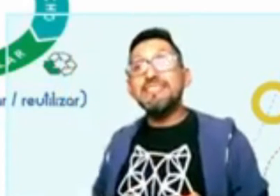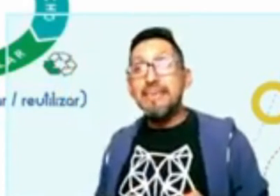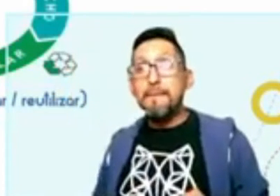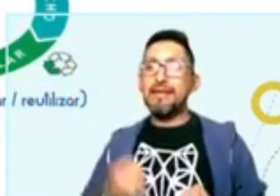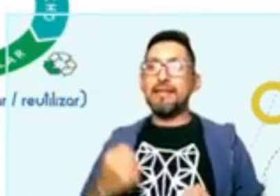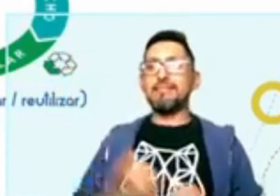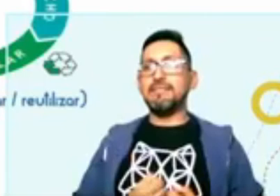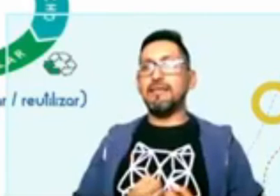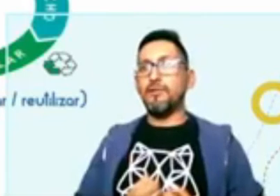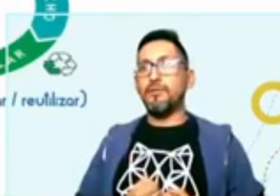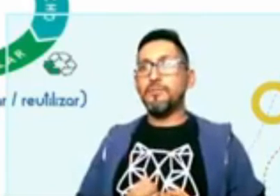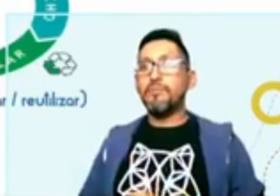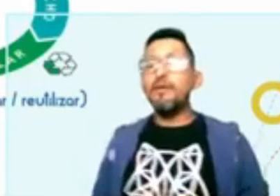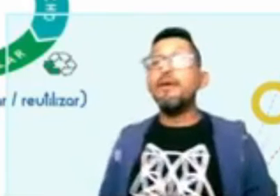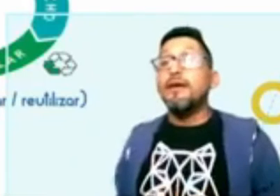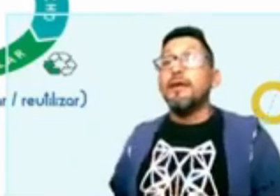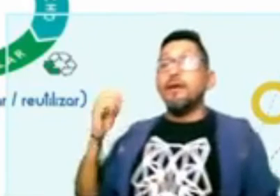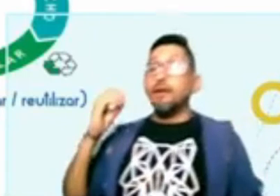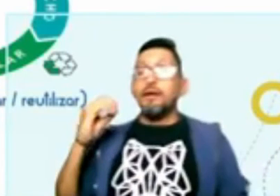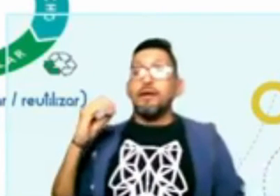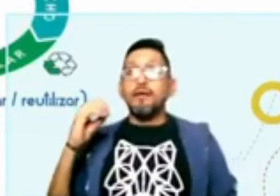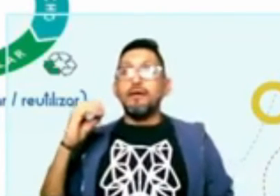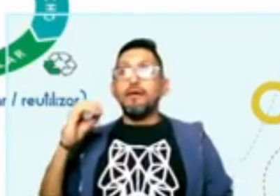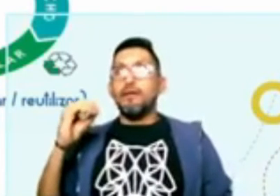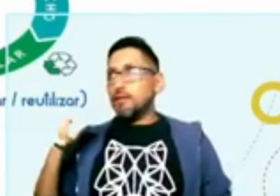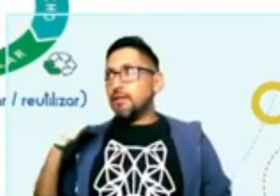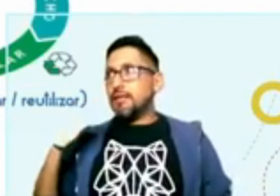manteniéndose siempre en este ciclo.